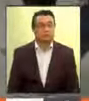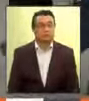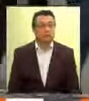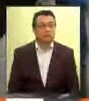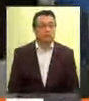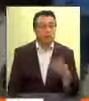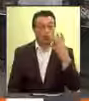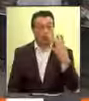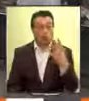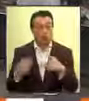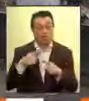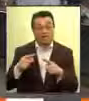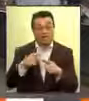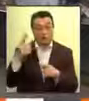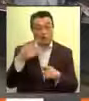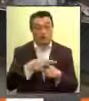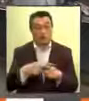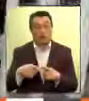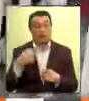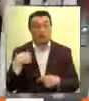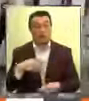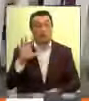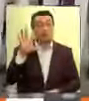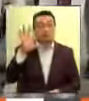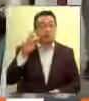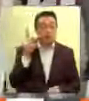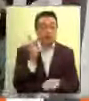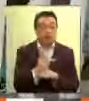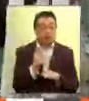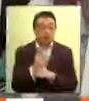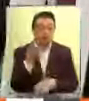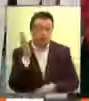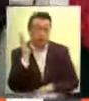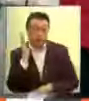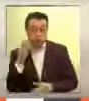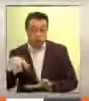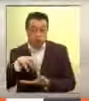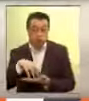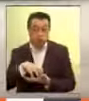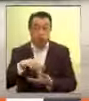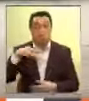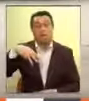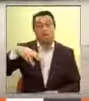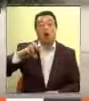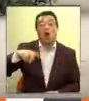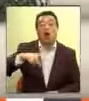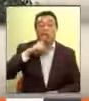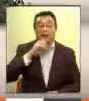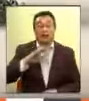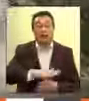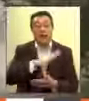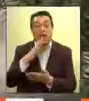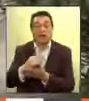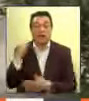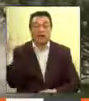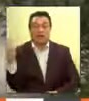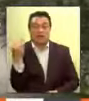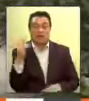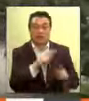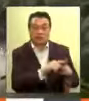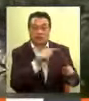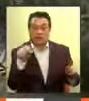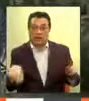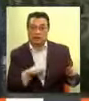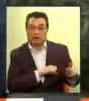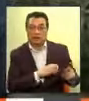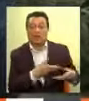Cuatro veces a la semana, Marcia recorre más de 50 kilómetros desde la comuna del Monte hasta la de Independencia en Santiago para visitar